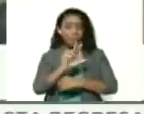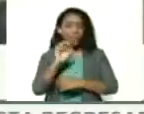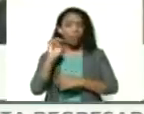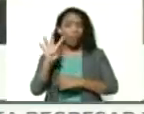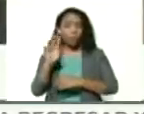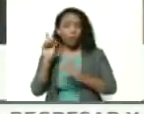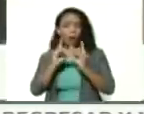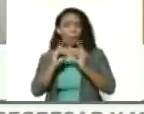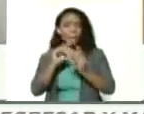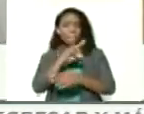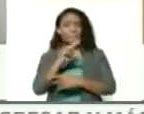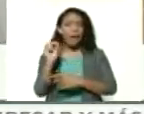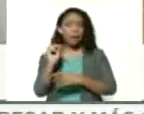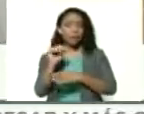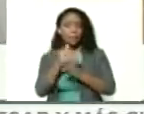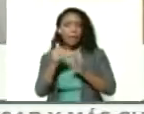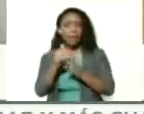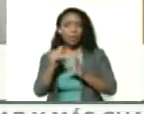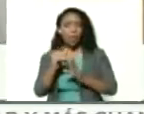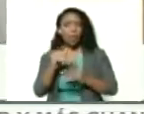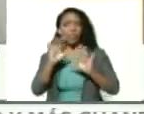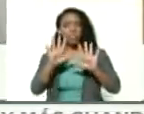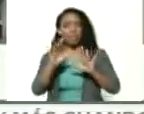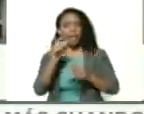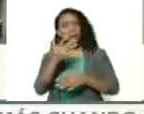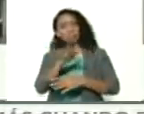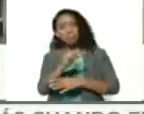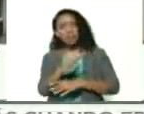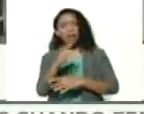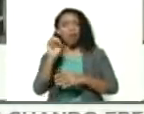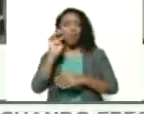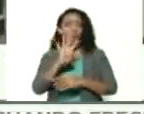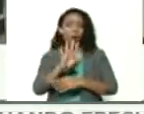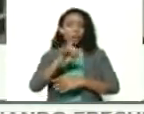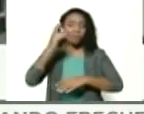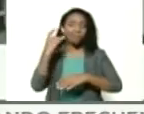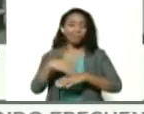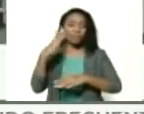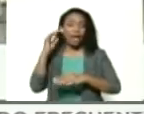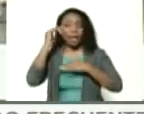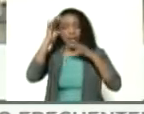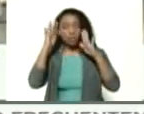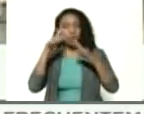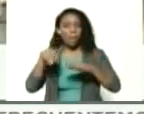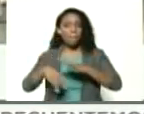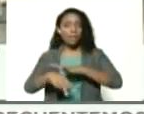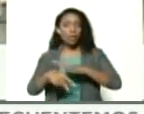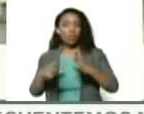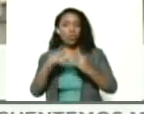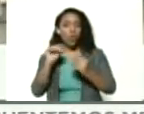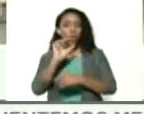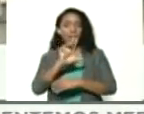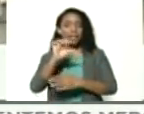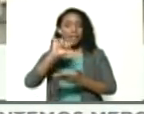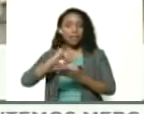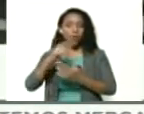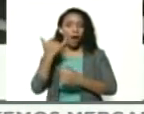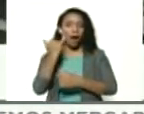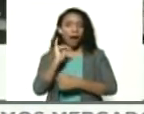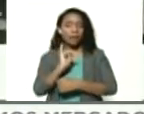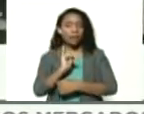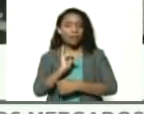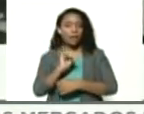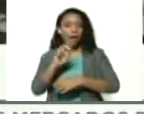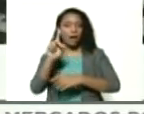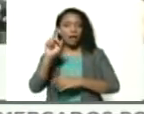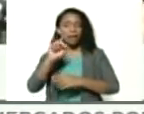moderadas, 10 leves y 4 de terapia intensiva, con atención en pediatría, presidente. Todos los tres centros cuentan con